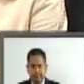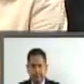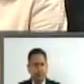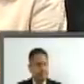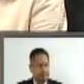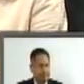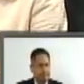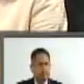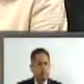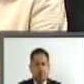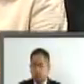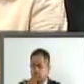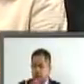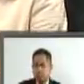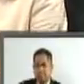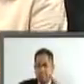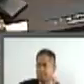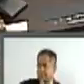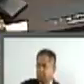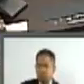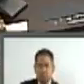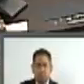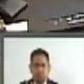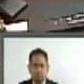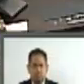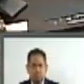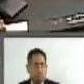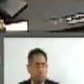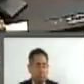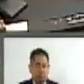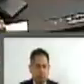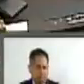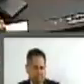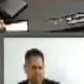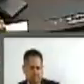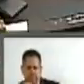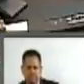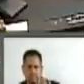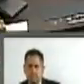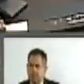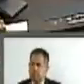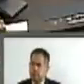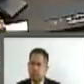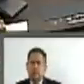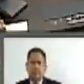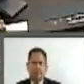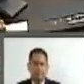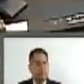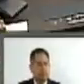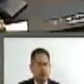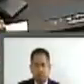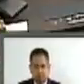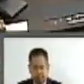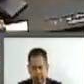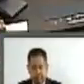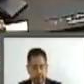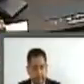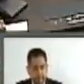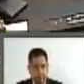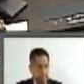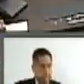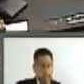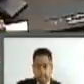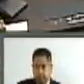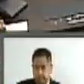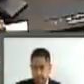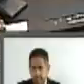beneficiada por la relación económica bilateral. Algunos ejemplos de nuestro intercambio, que ya es parte de la vida cotidiana de nuestros